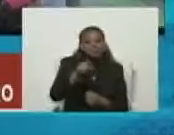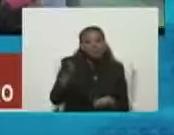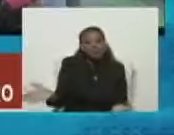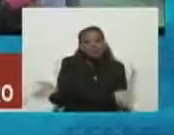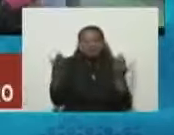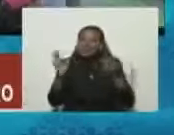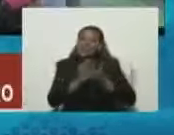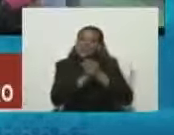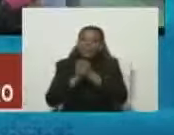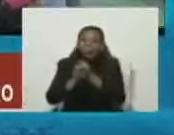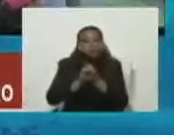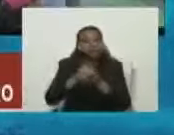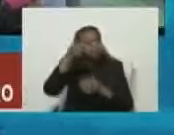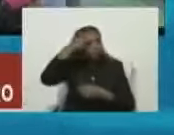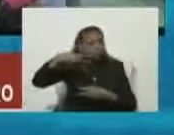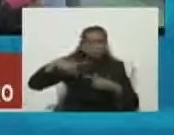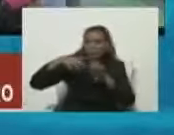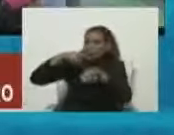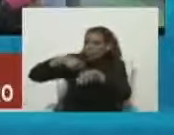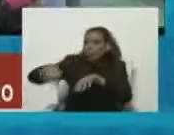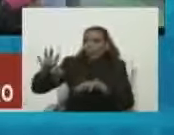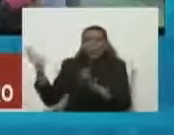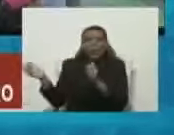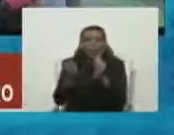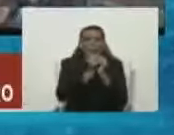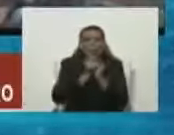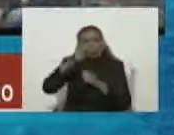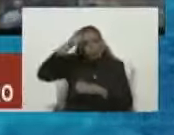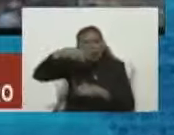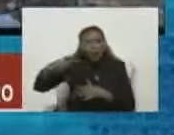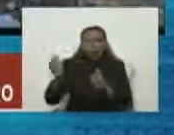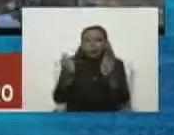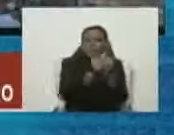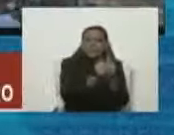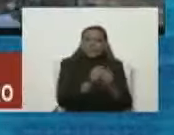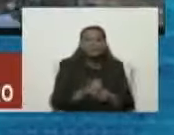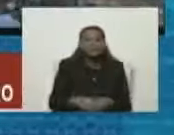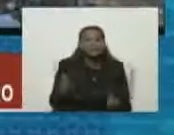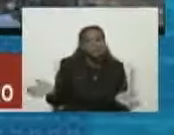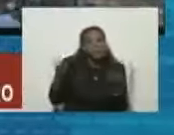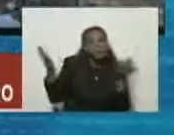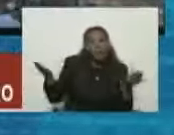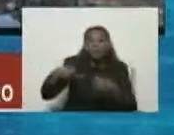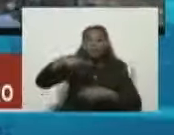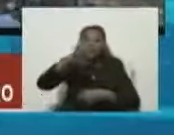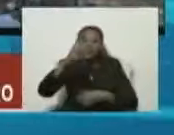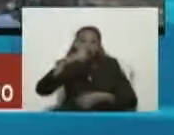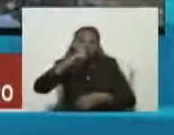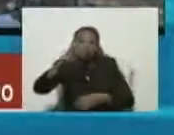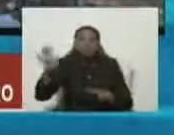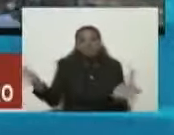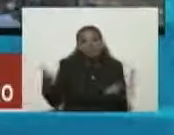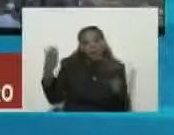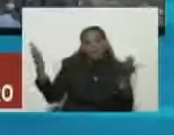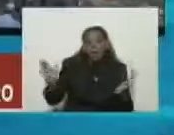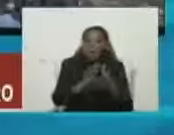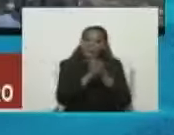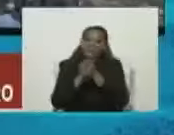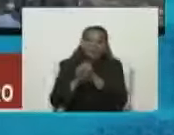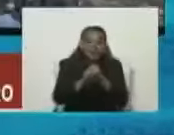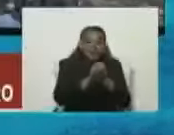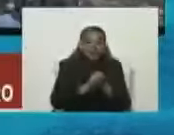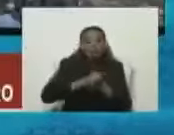dale, dale, amigo, no camina solo porque el pueblo está contigo. Dale, dale, Nico, dale,